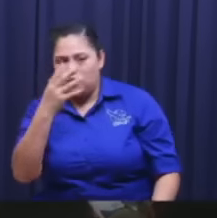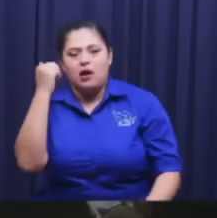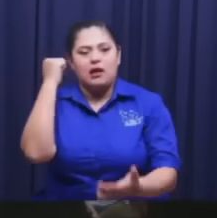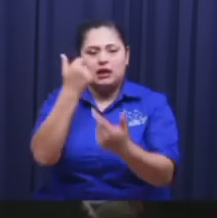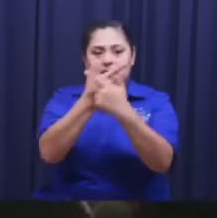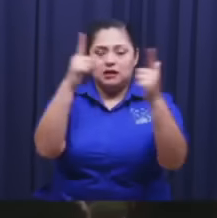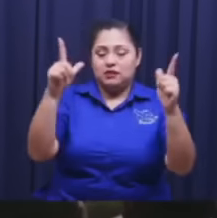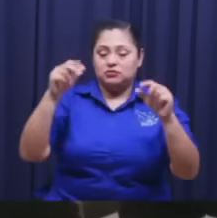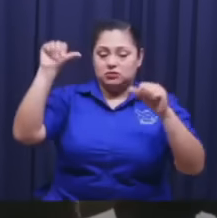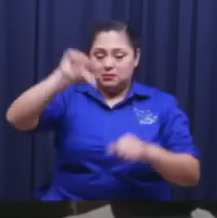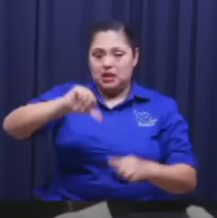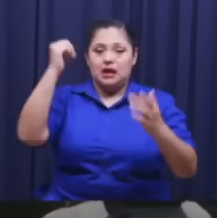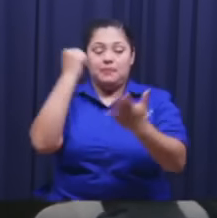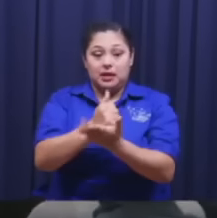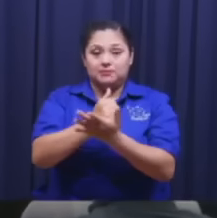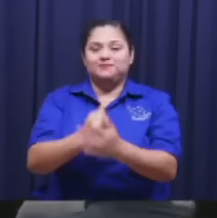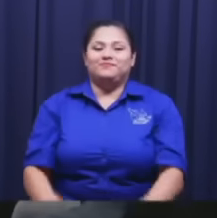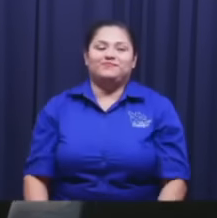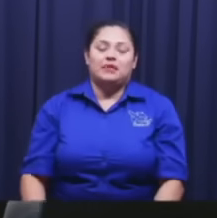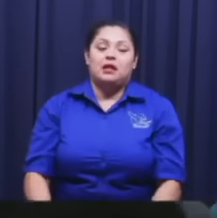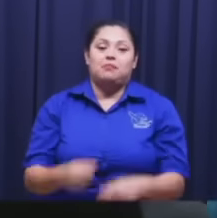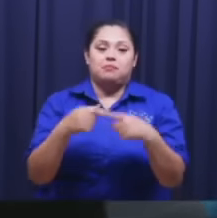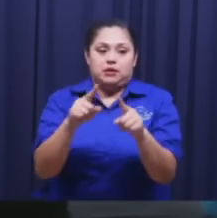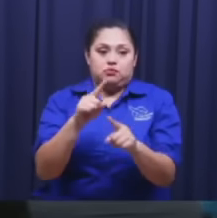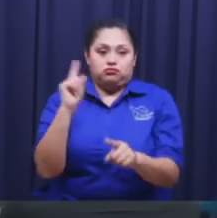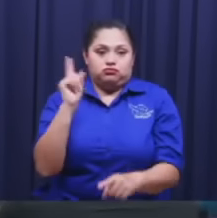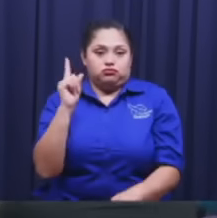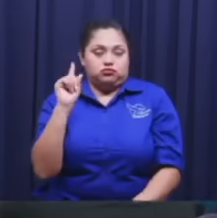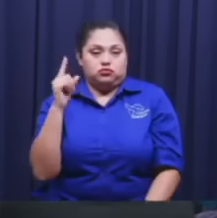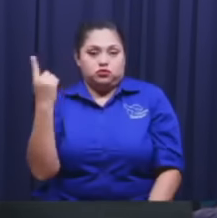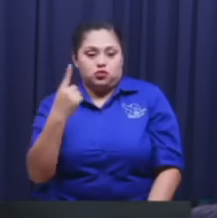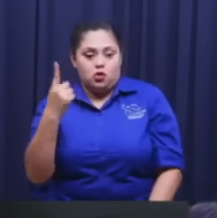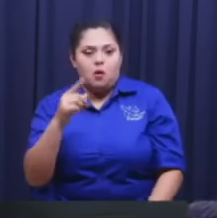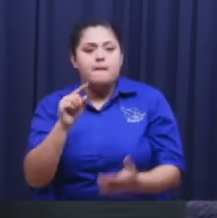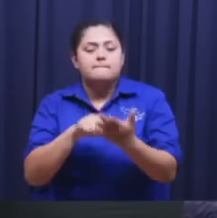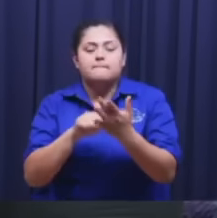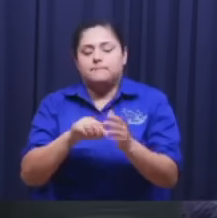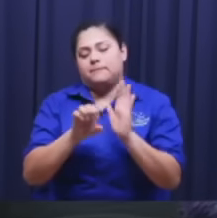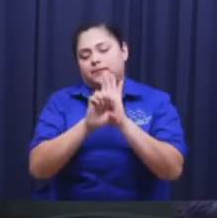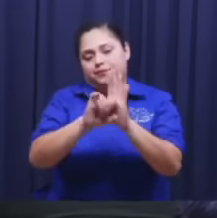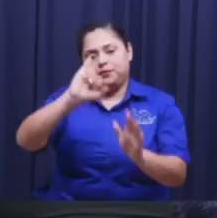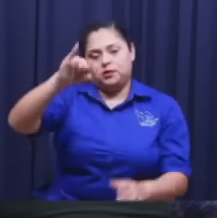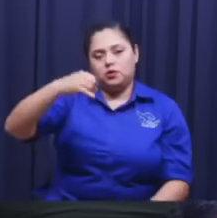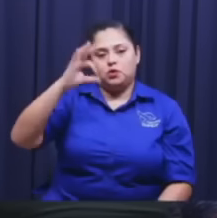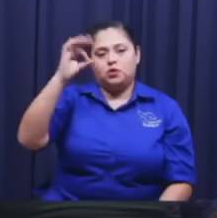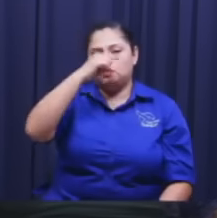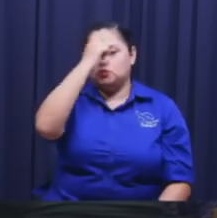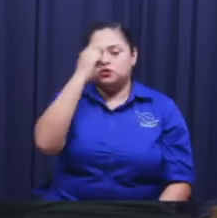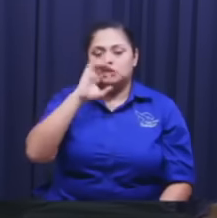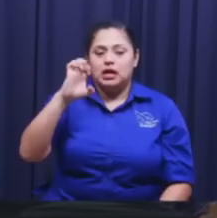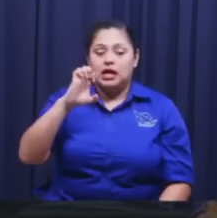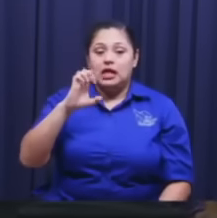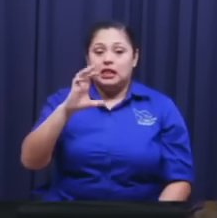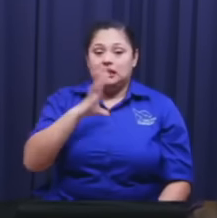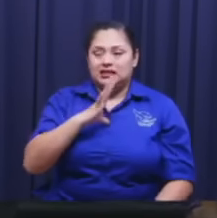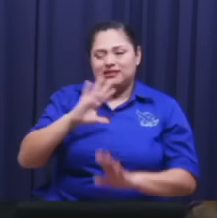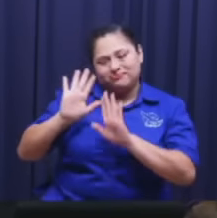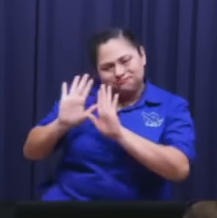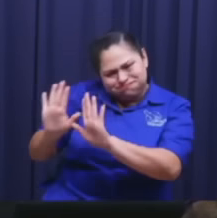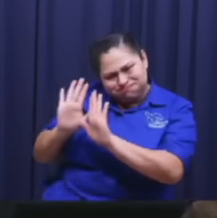parte, pero no solo pedirlo, sabemos que digamos José tuvo que resistir la